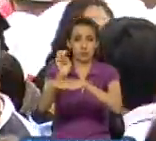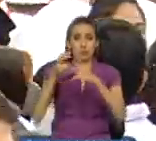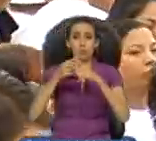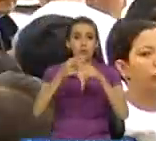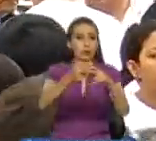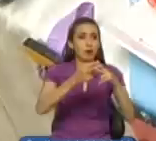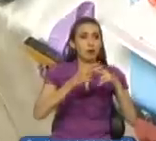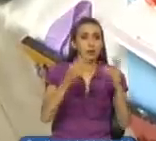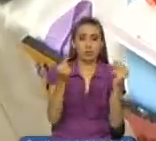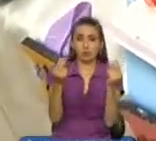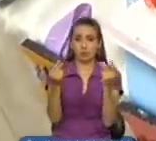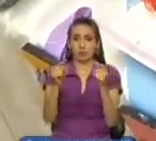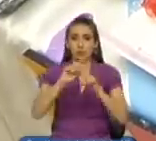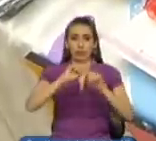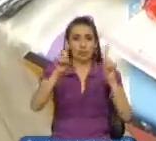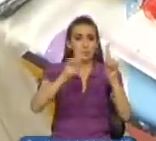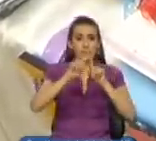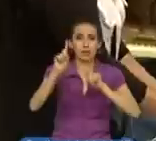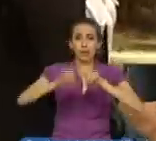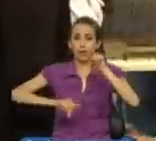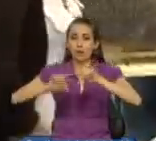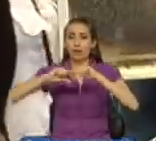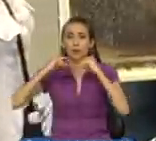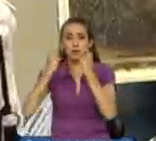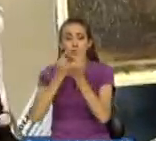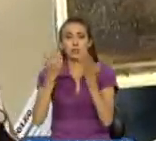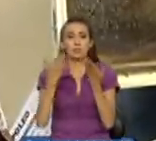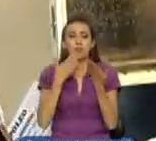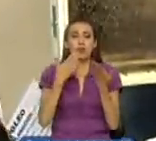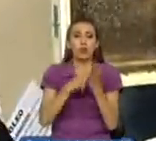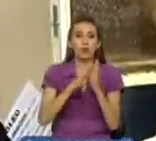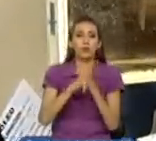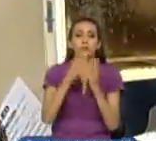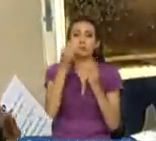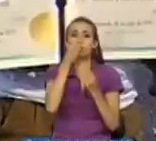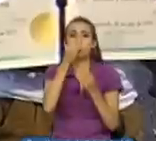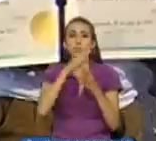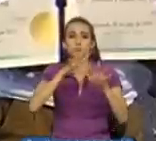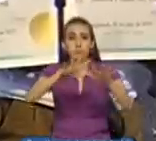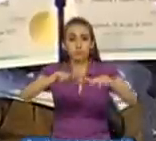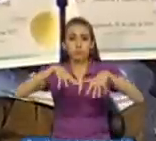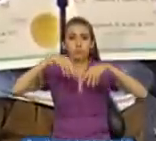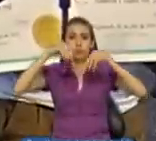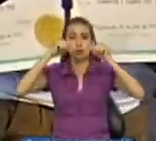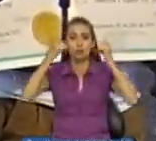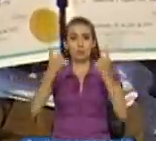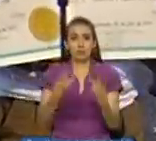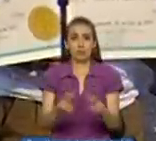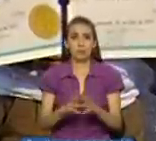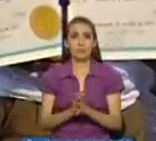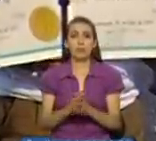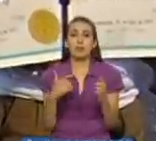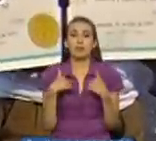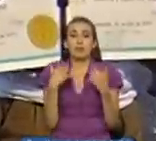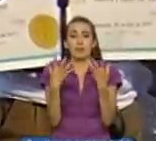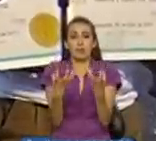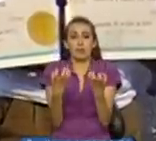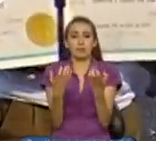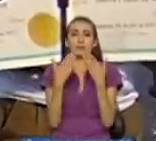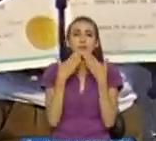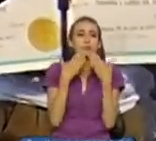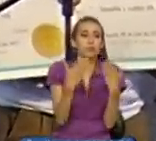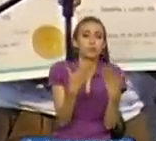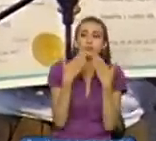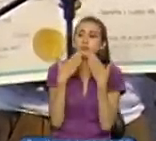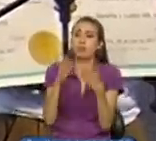entregados a varias organizaciones textiles alimenticias y agrícolas no tenemos sino que agradecer e